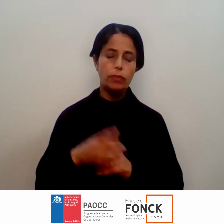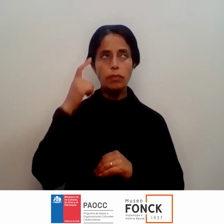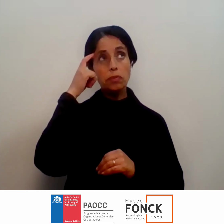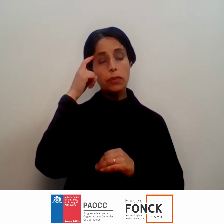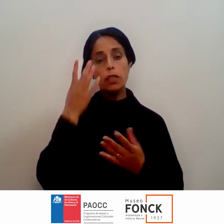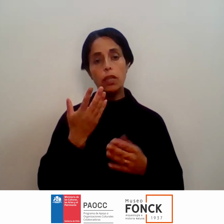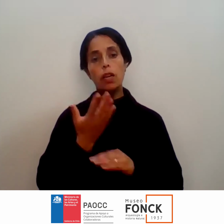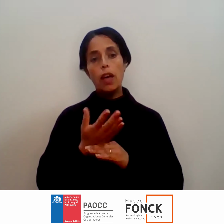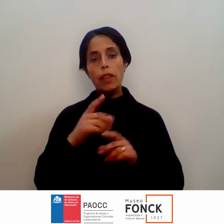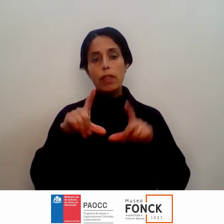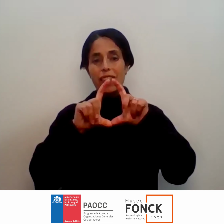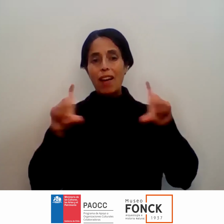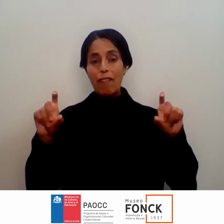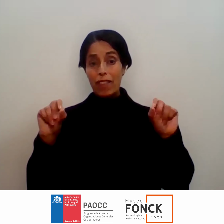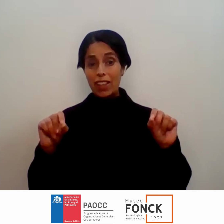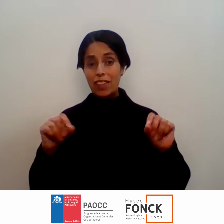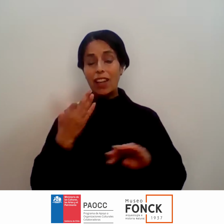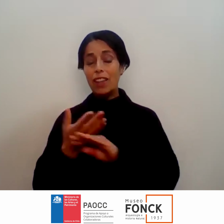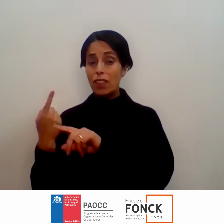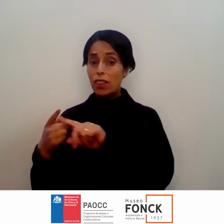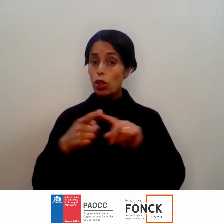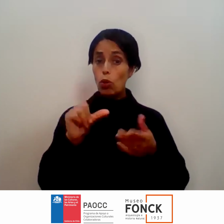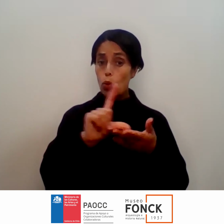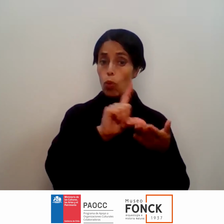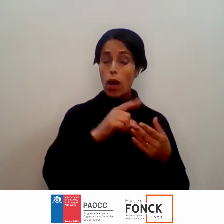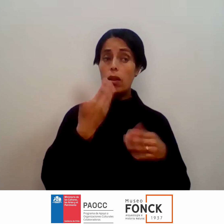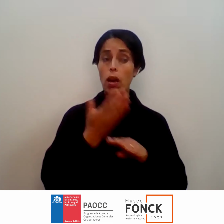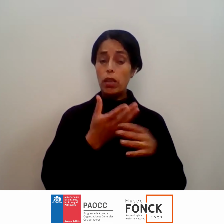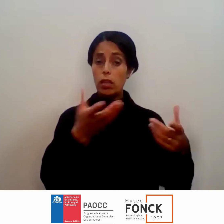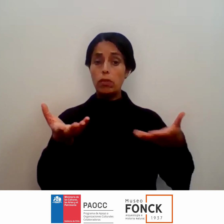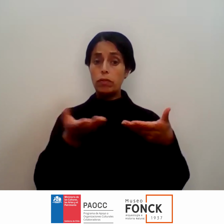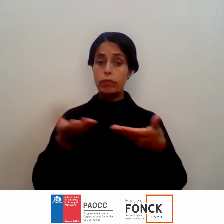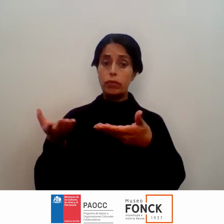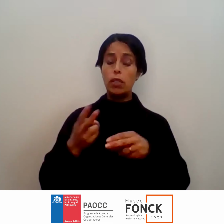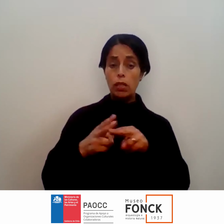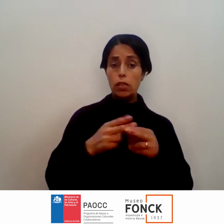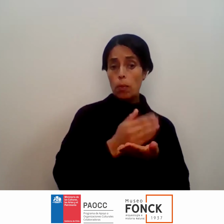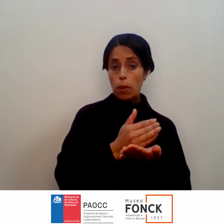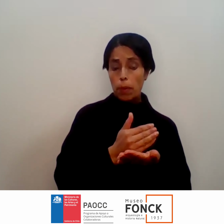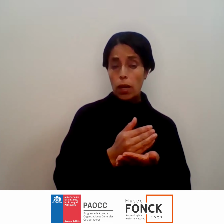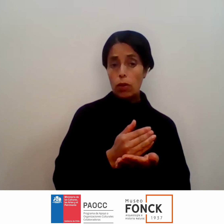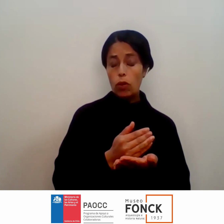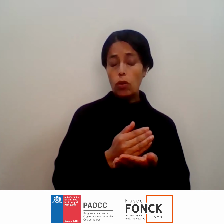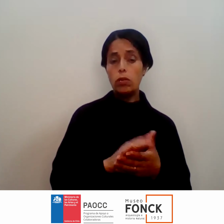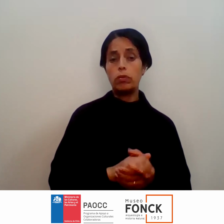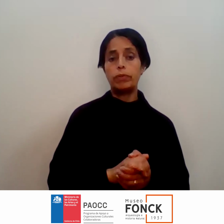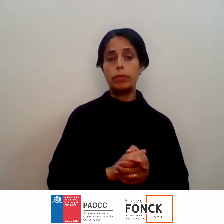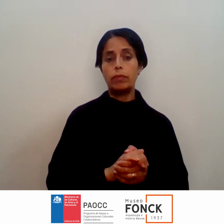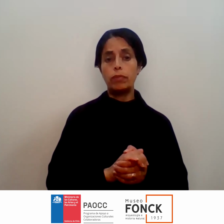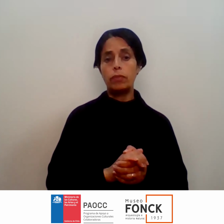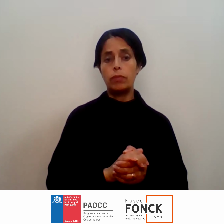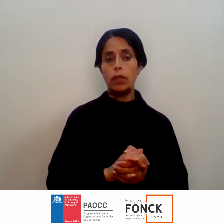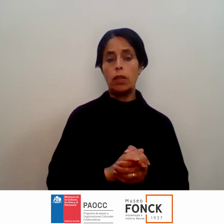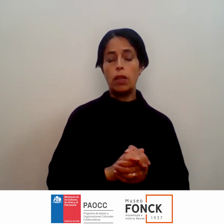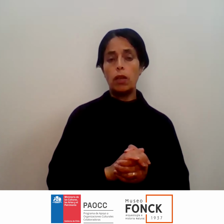tenemos tabletas que llegaron de diferentes partes, porque hay tabletas que fueron fabricadas siguiendo